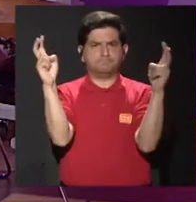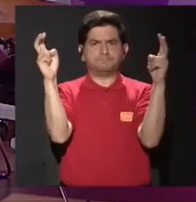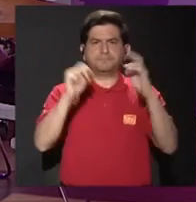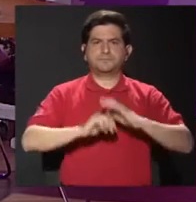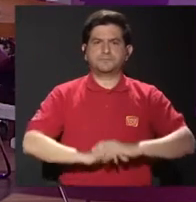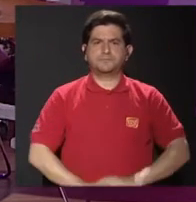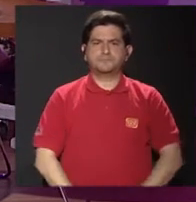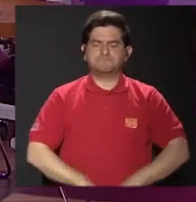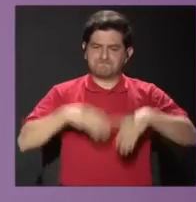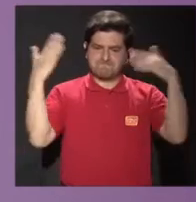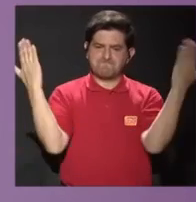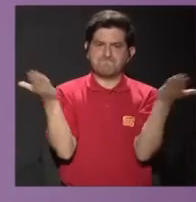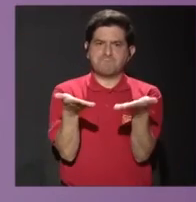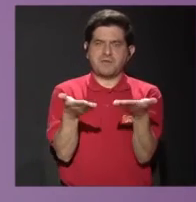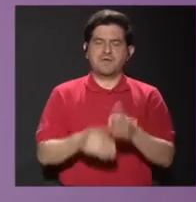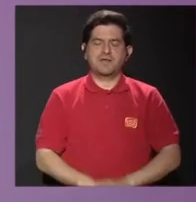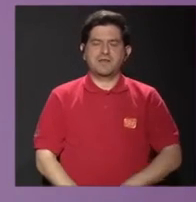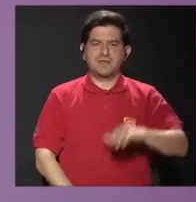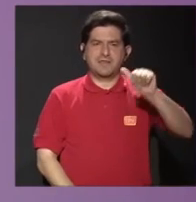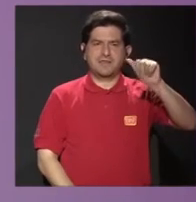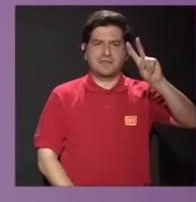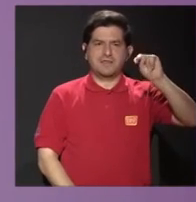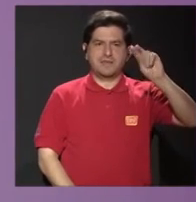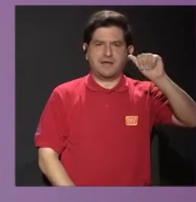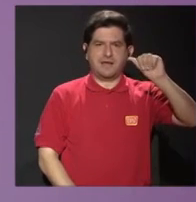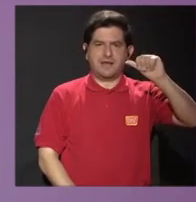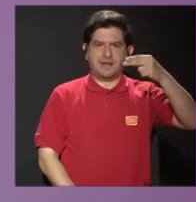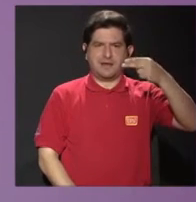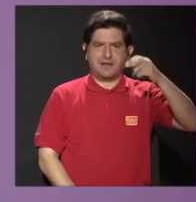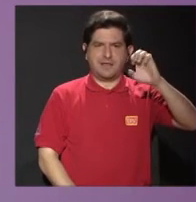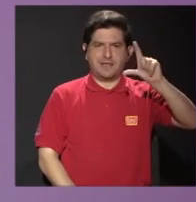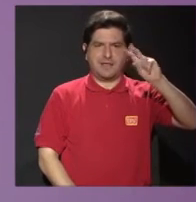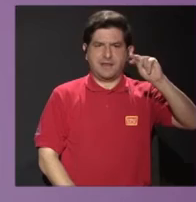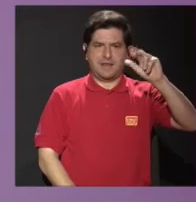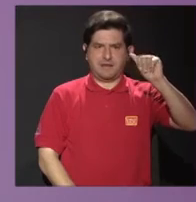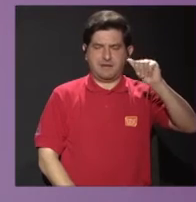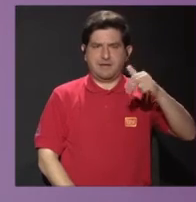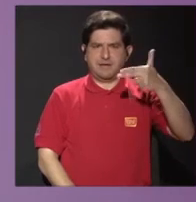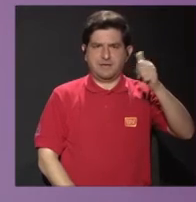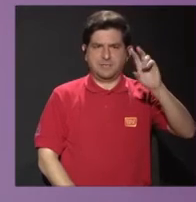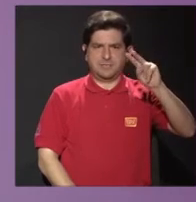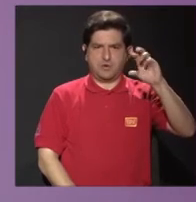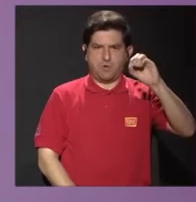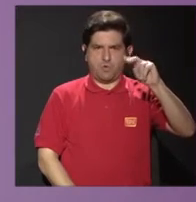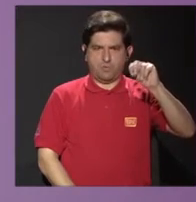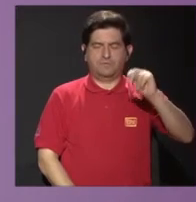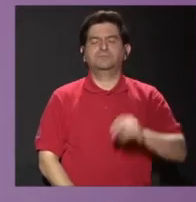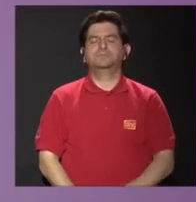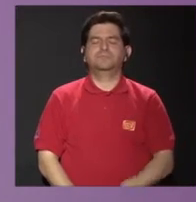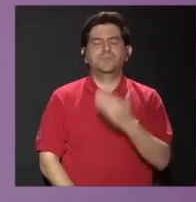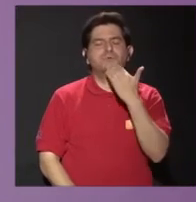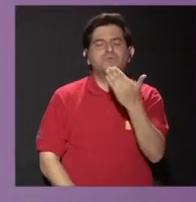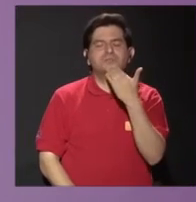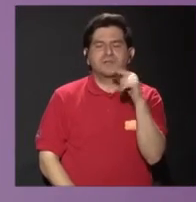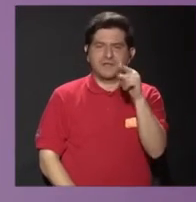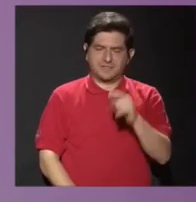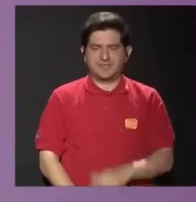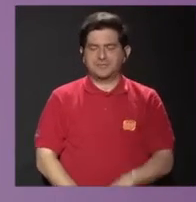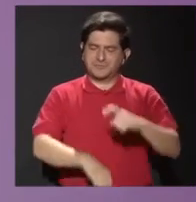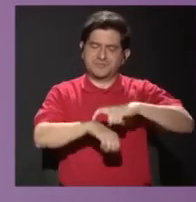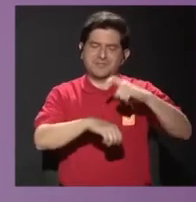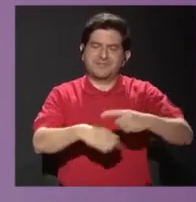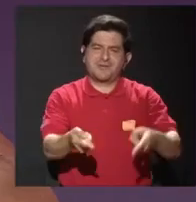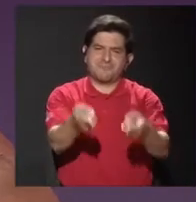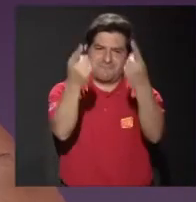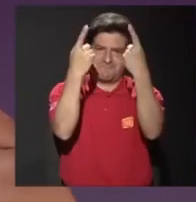muy bienvenida doñana de na por aceptar esta invitación de referencia le agradecemos muchísimo por haber sacado este